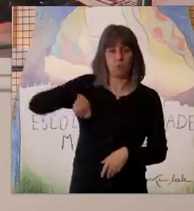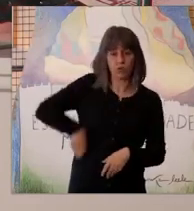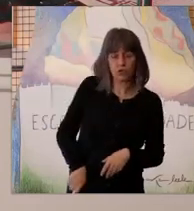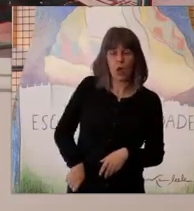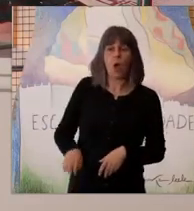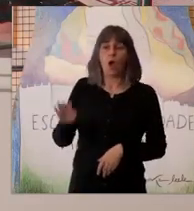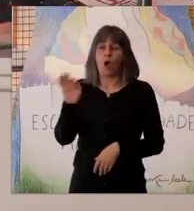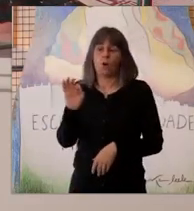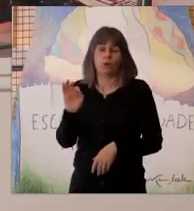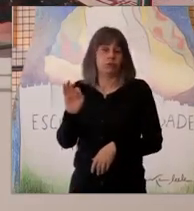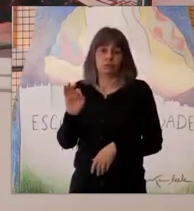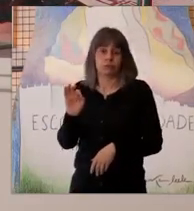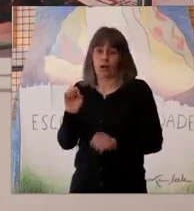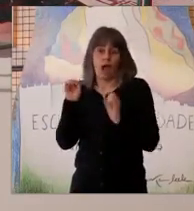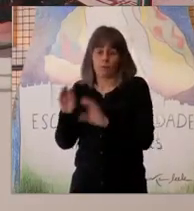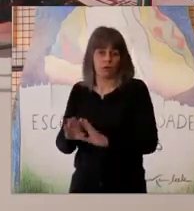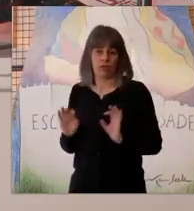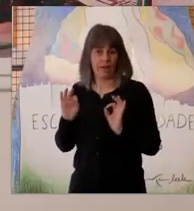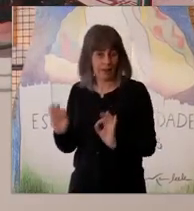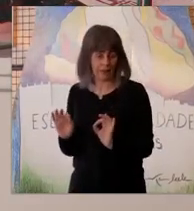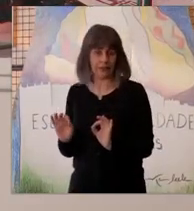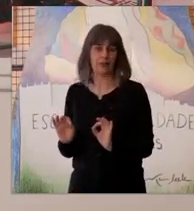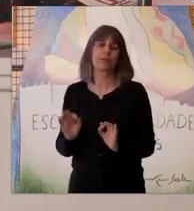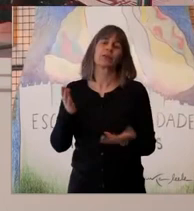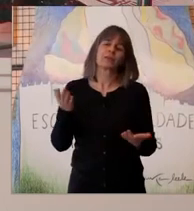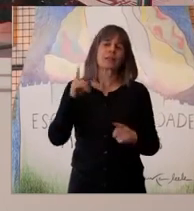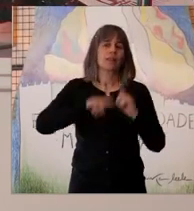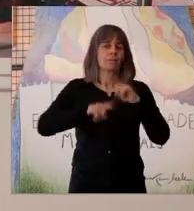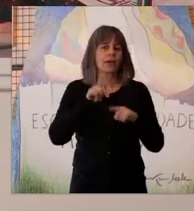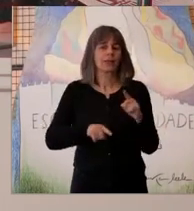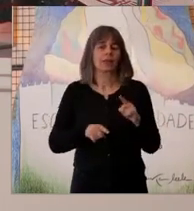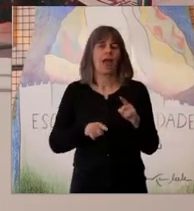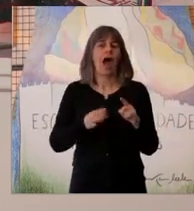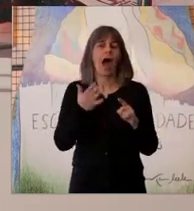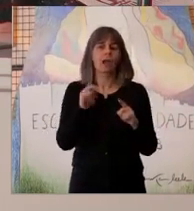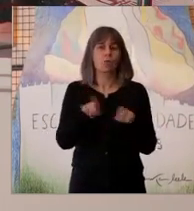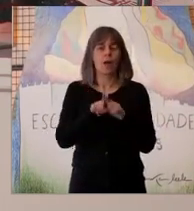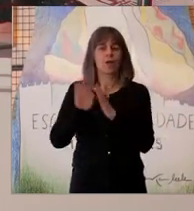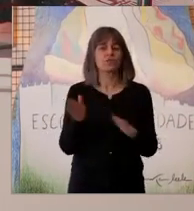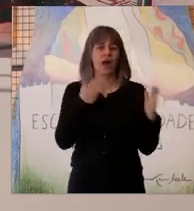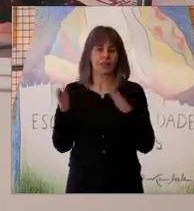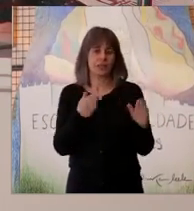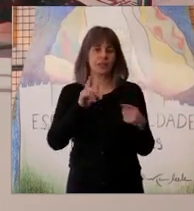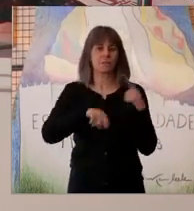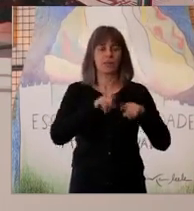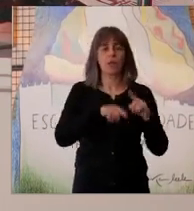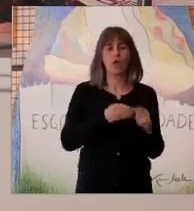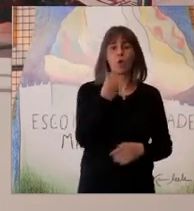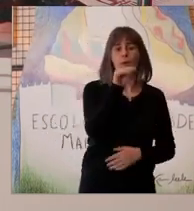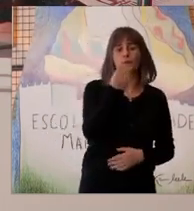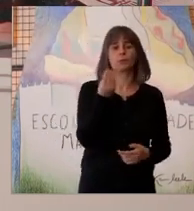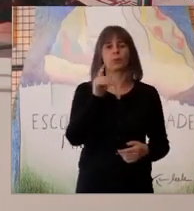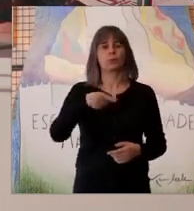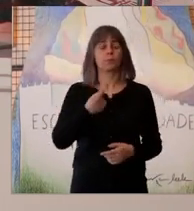que pasa por la juventud pasa por la maternidad pasa por la nueva Asunción del feminismo como